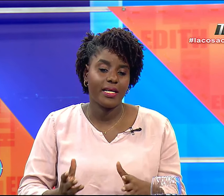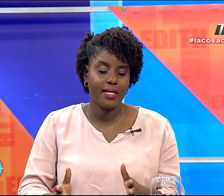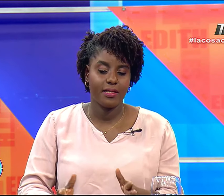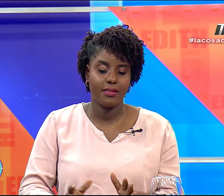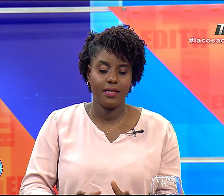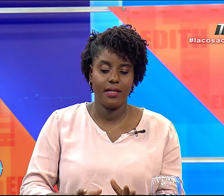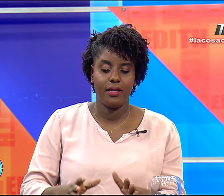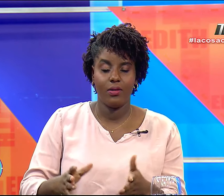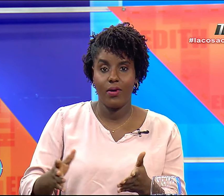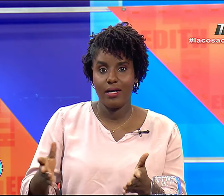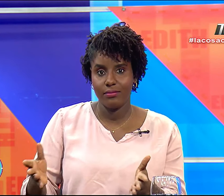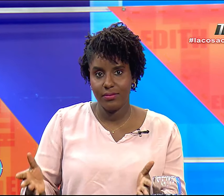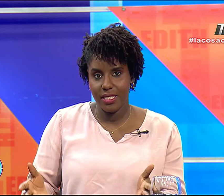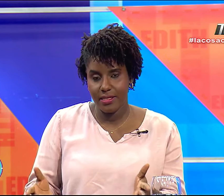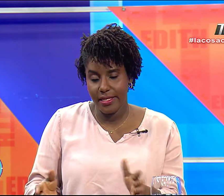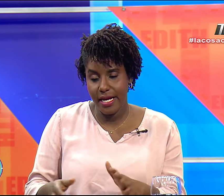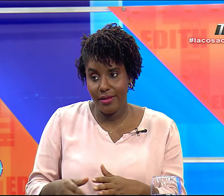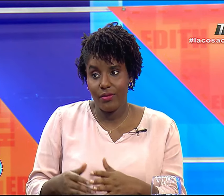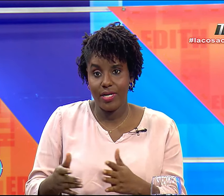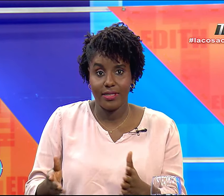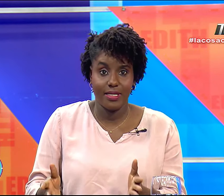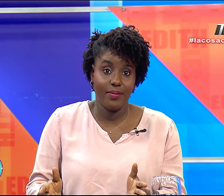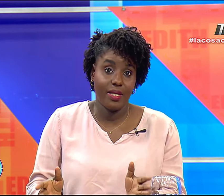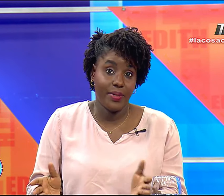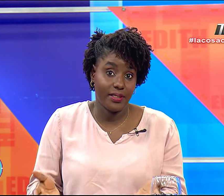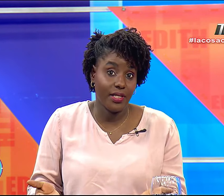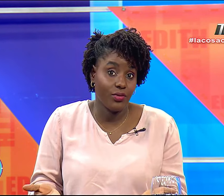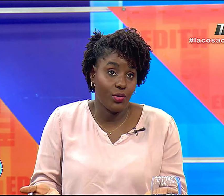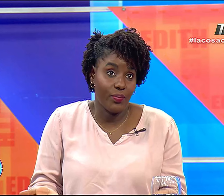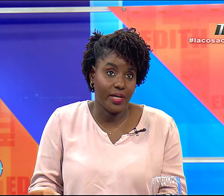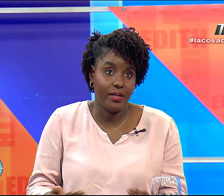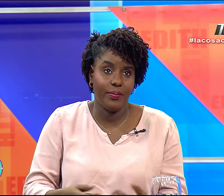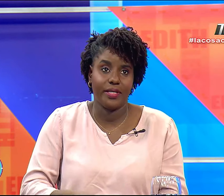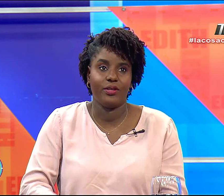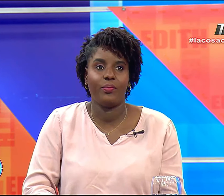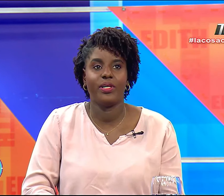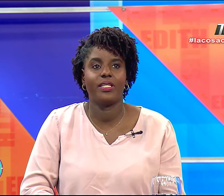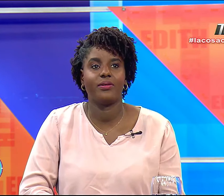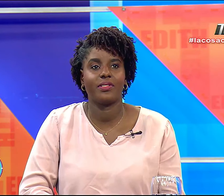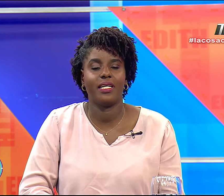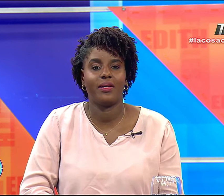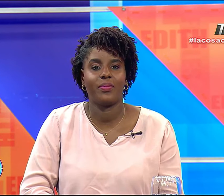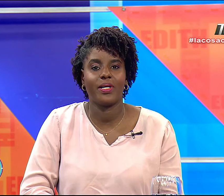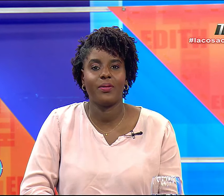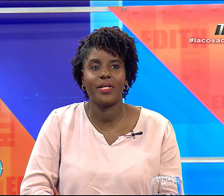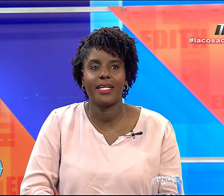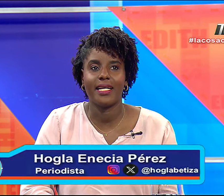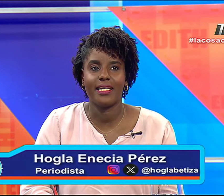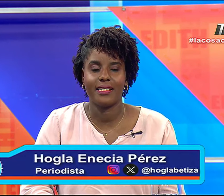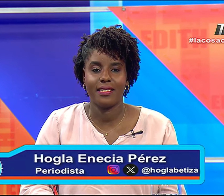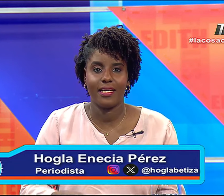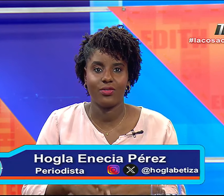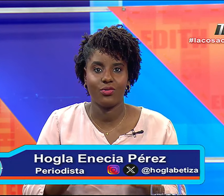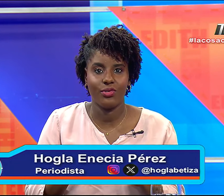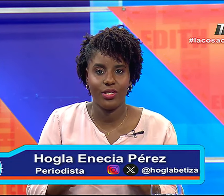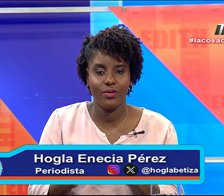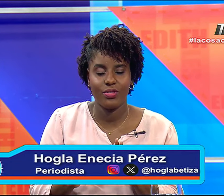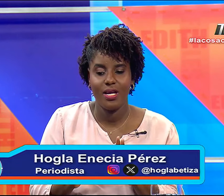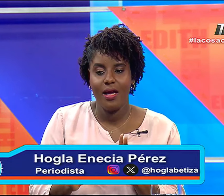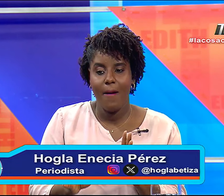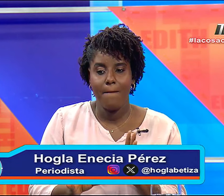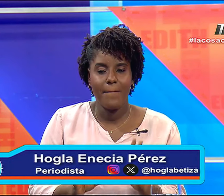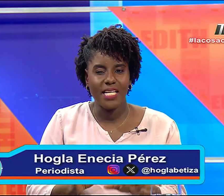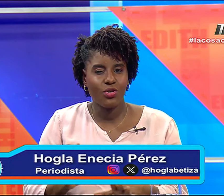a quienes lo han diseñado o al sistema de partidos, los partidos políticos de la República Dominicana, dice que es uno de